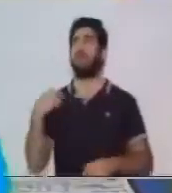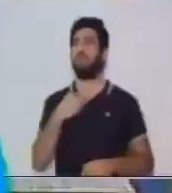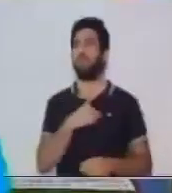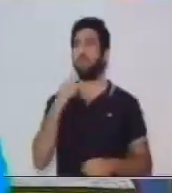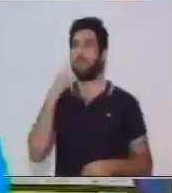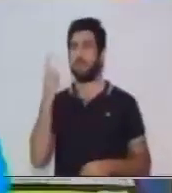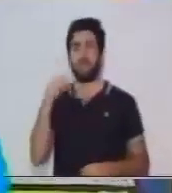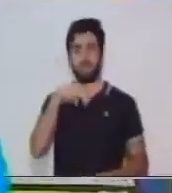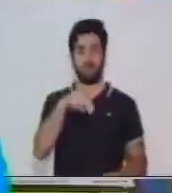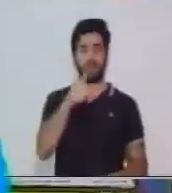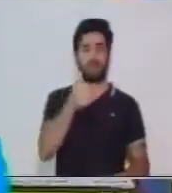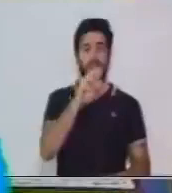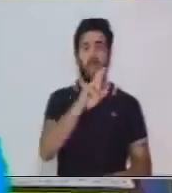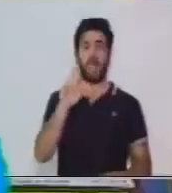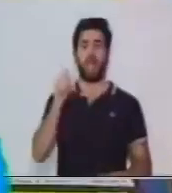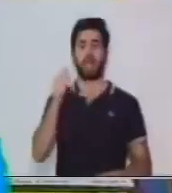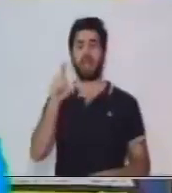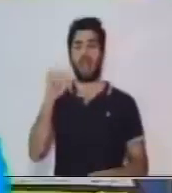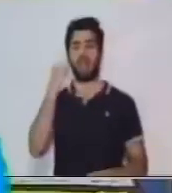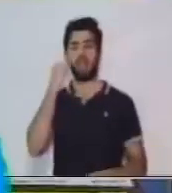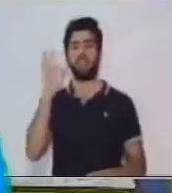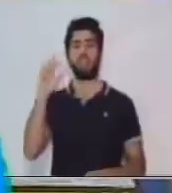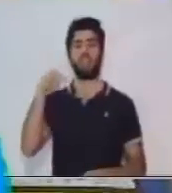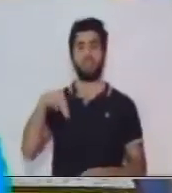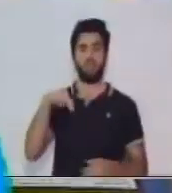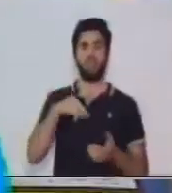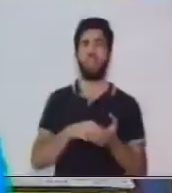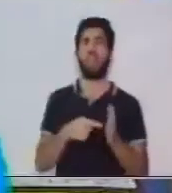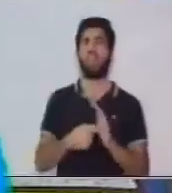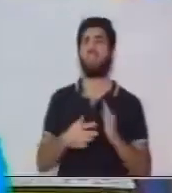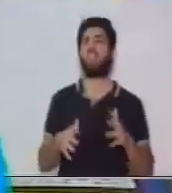nos estamos refiriendo directamente con esa narración?